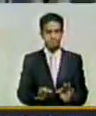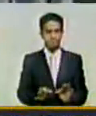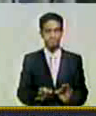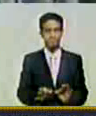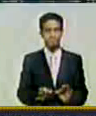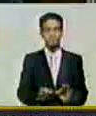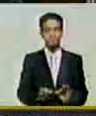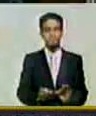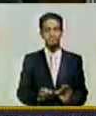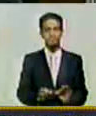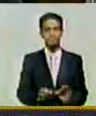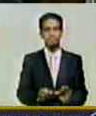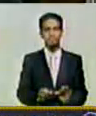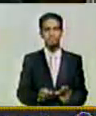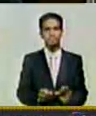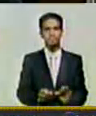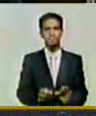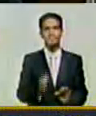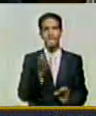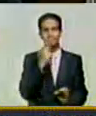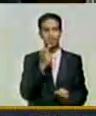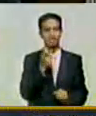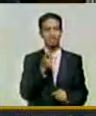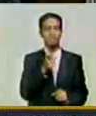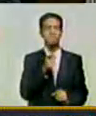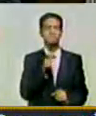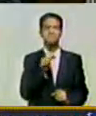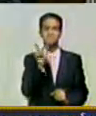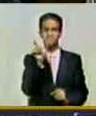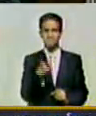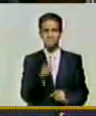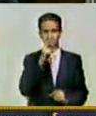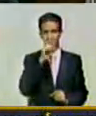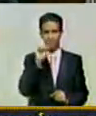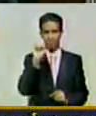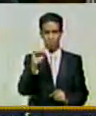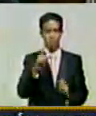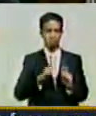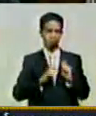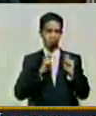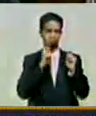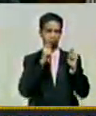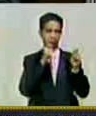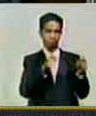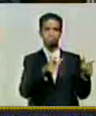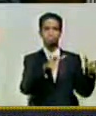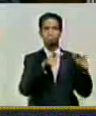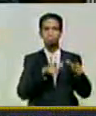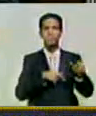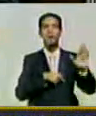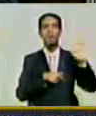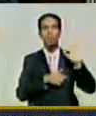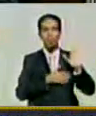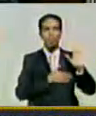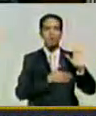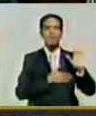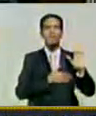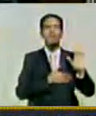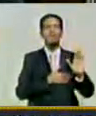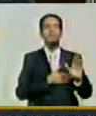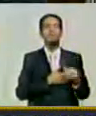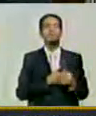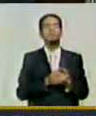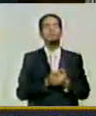Constituyente cuando fue juramentado luego de las elecciones recientes a la presidencia,